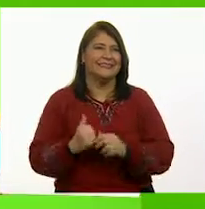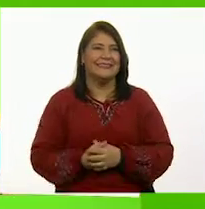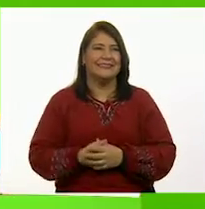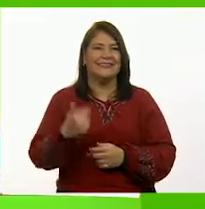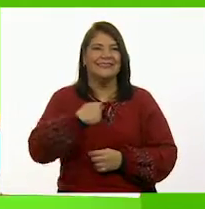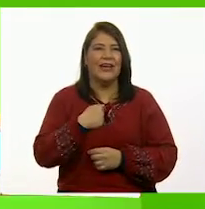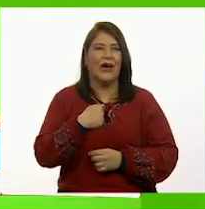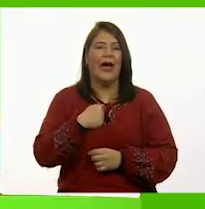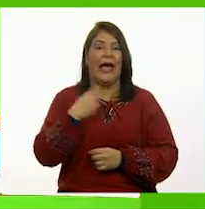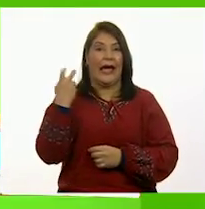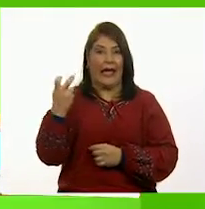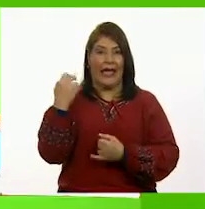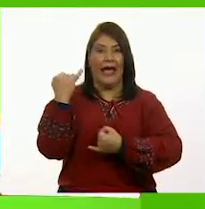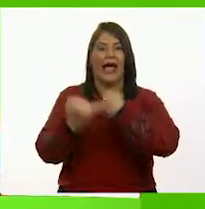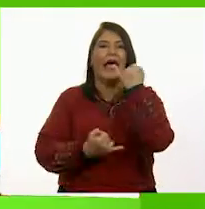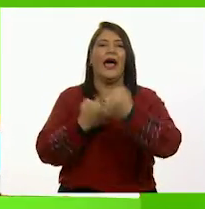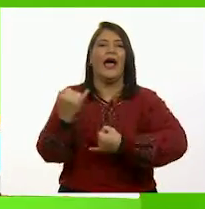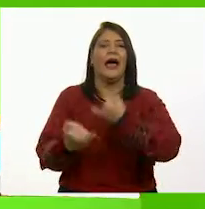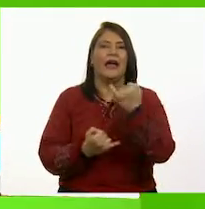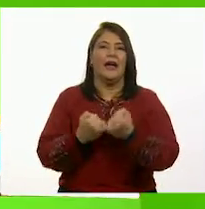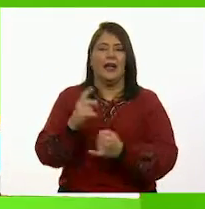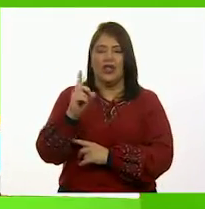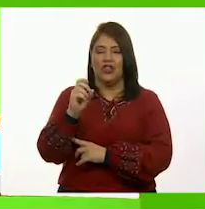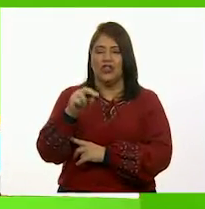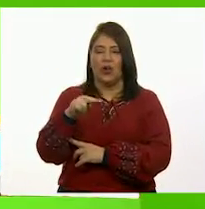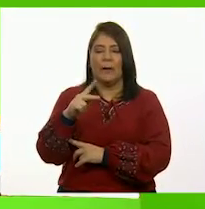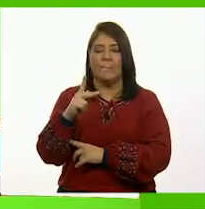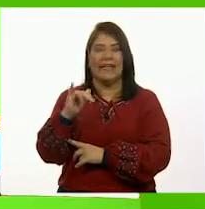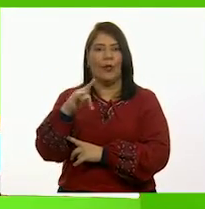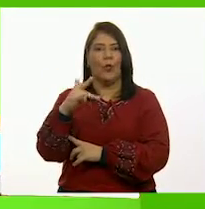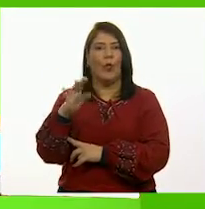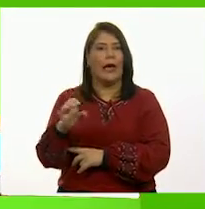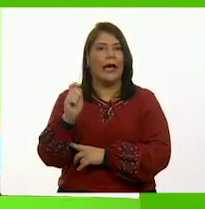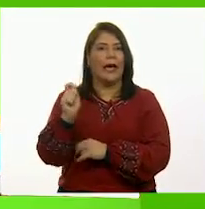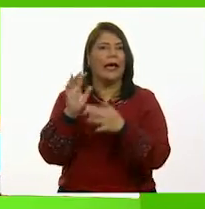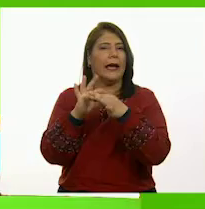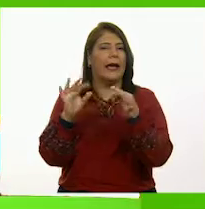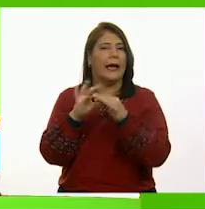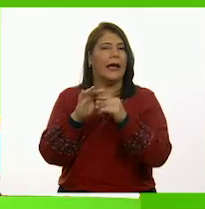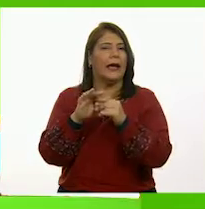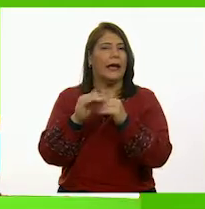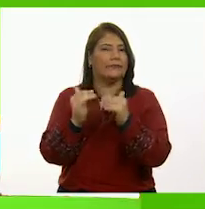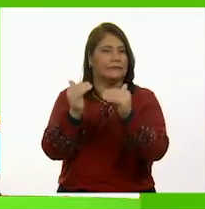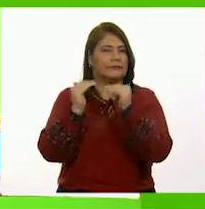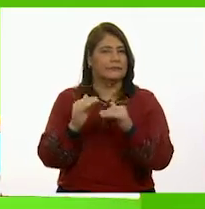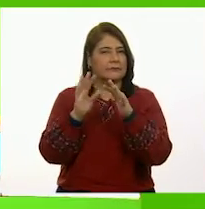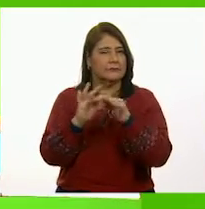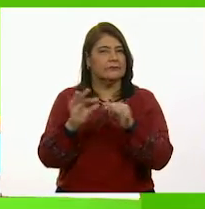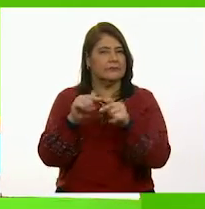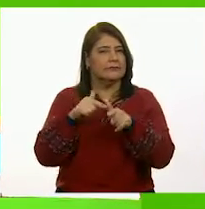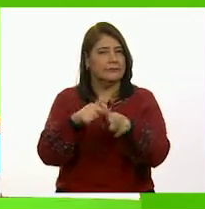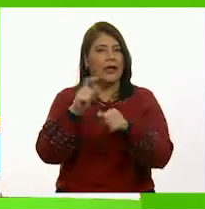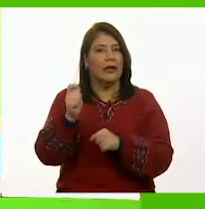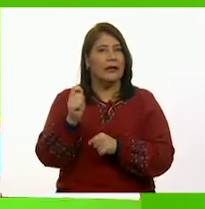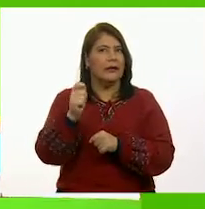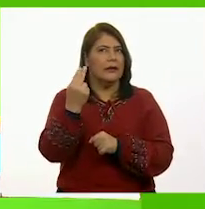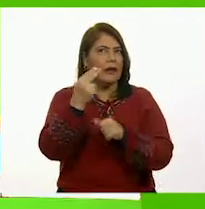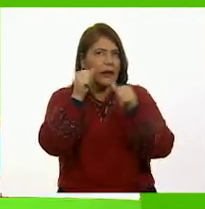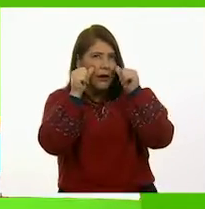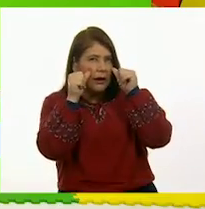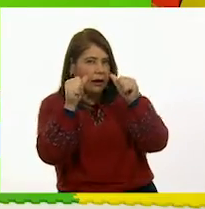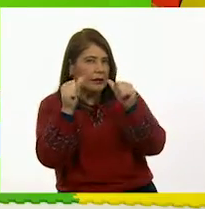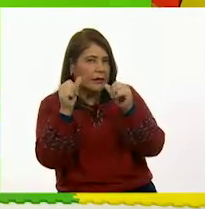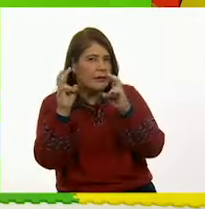gira, gira, gira, gira, gira, gira, gira, gira, gira, gira, gira, gira, gira, gira, gira. Las instrucciones son las siguientes. Hay que escuchar